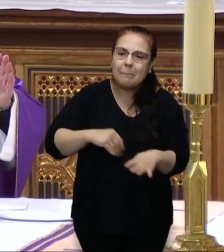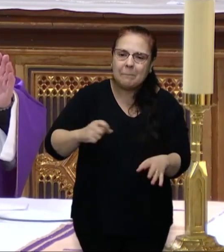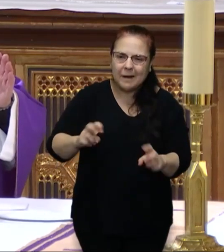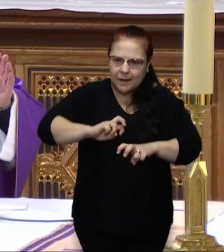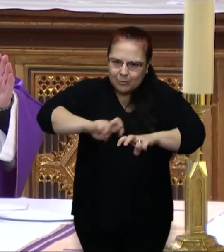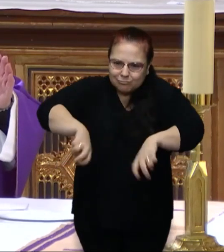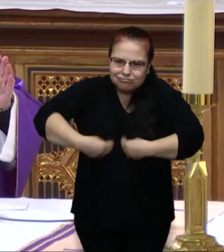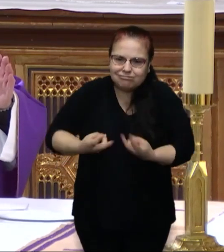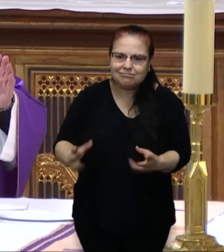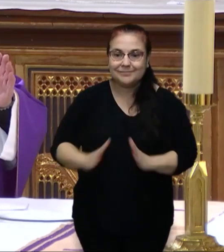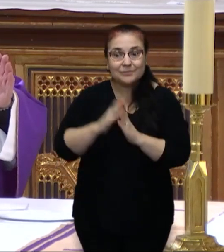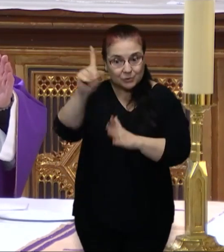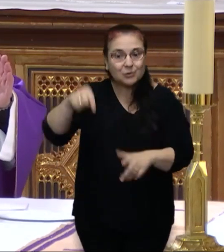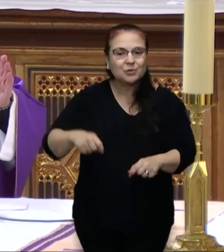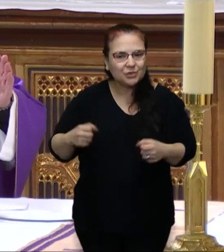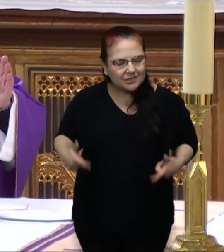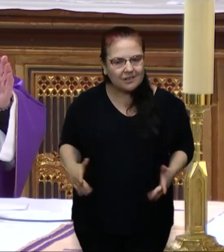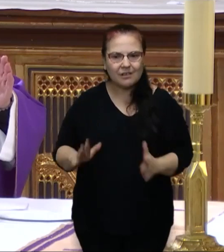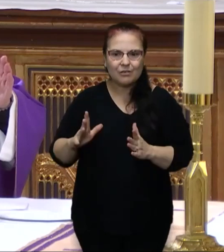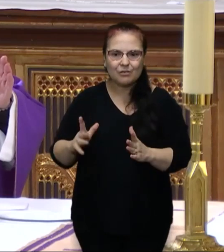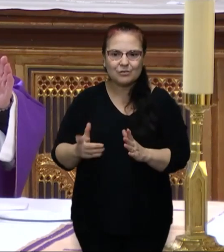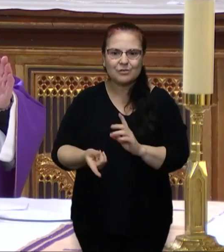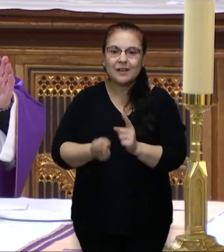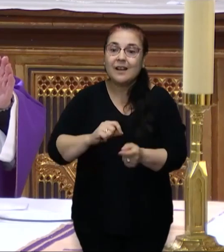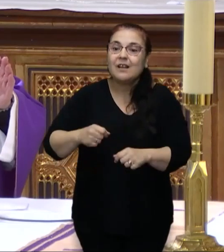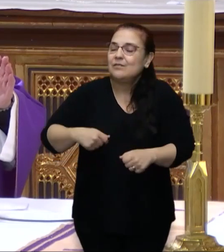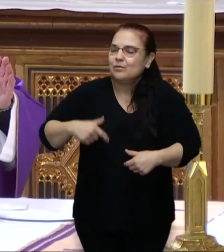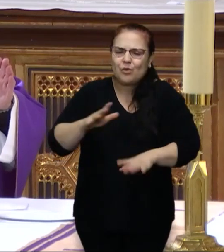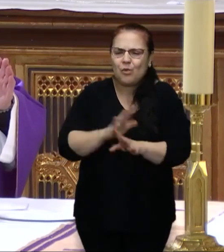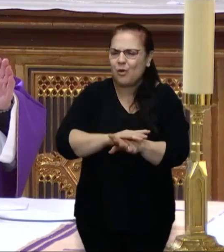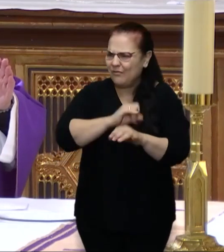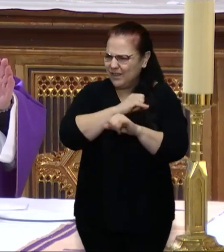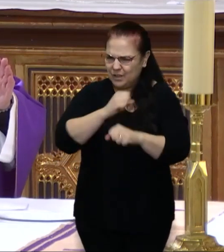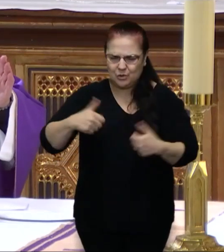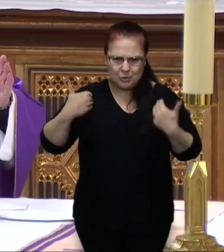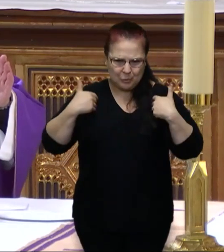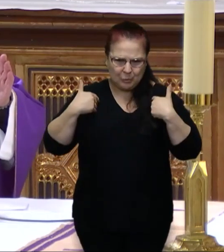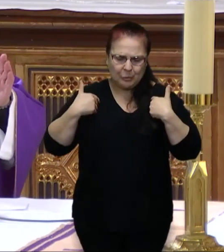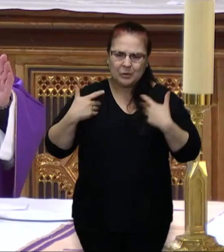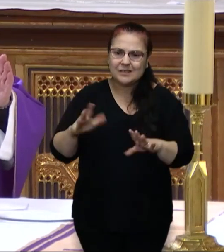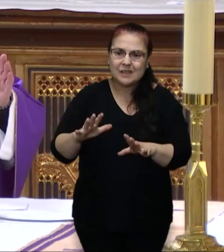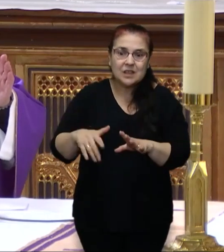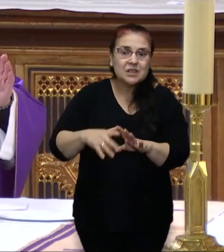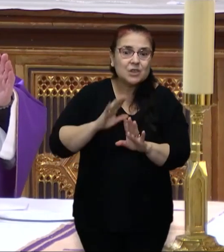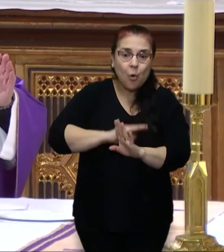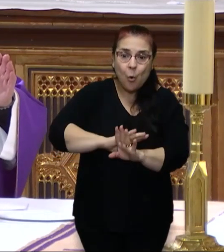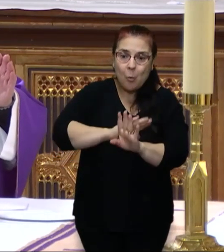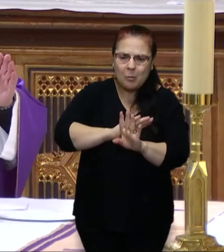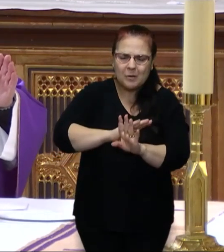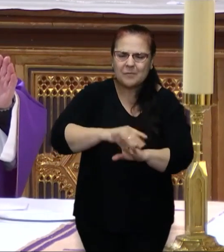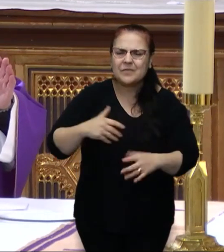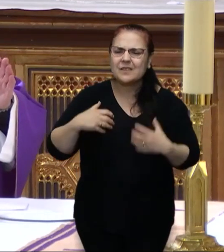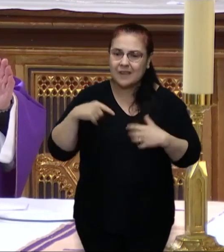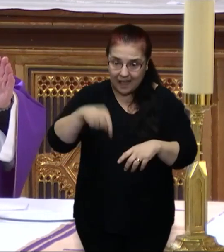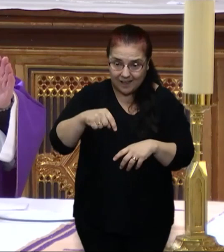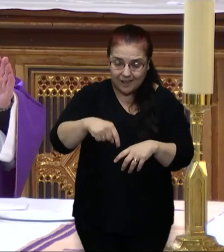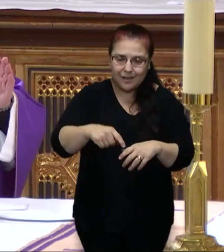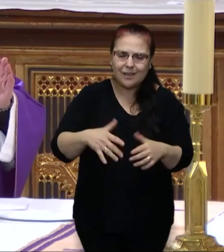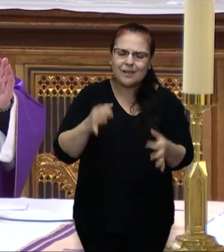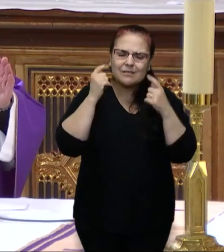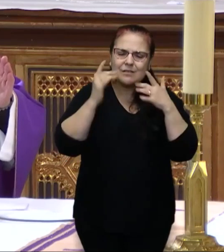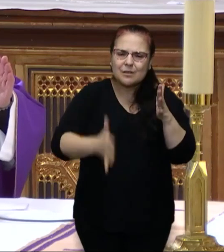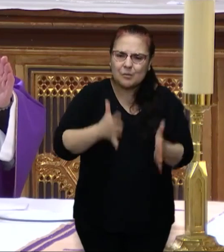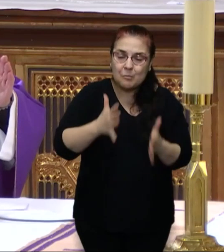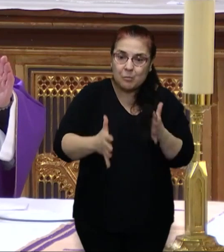santidad a tus hijos, de modo que libres de todo afecto desordenado, mientras se ocupan de las realidades temporales, no